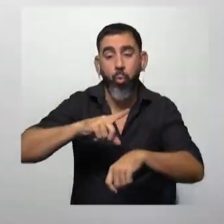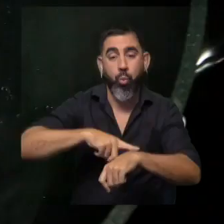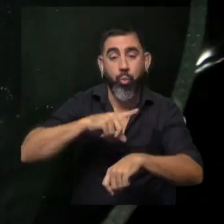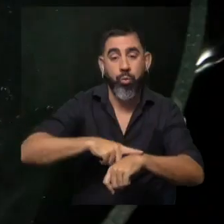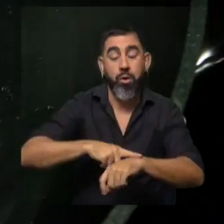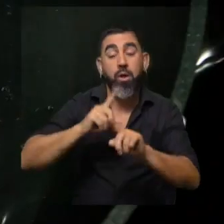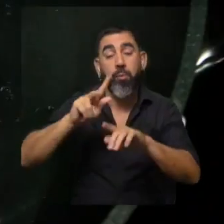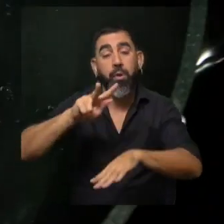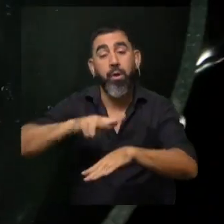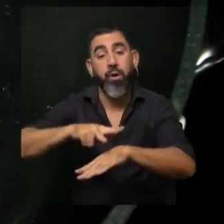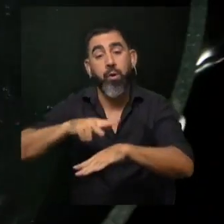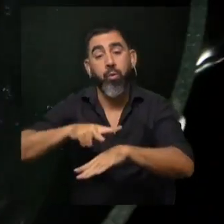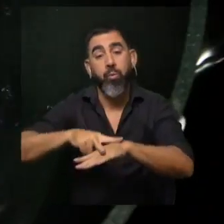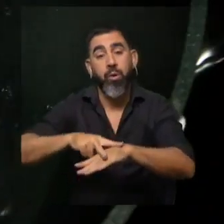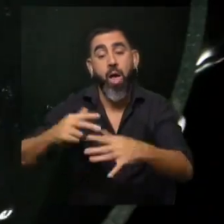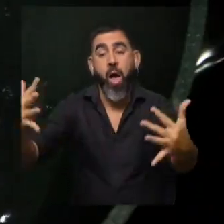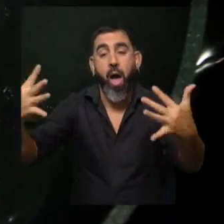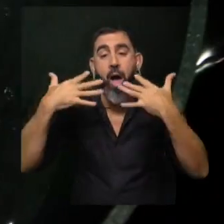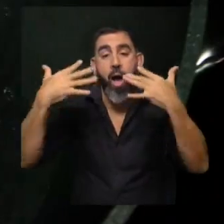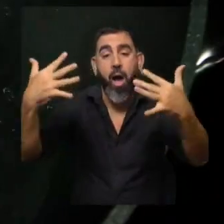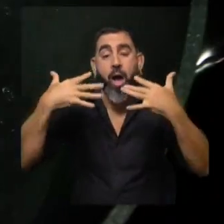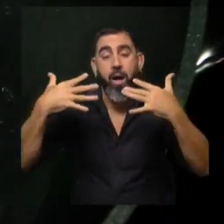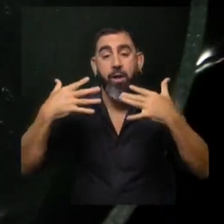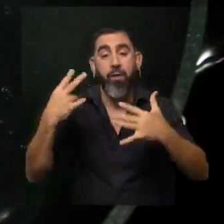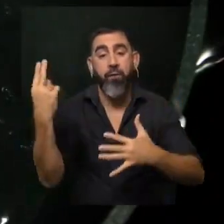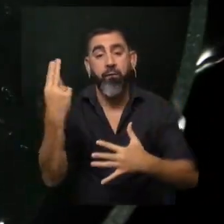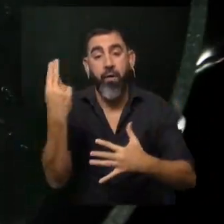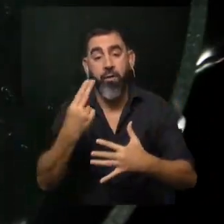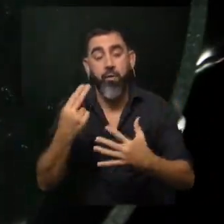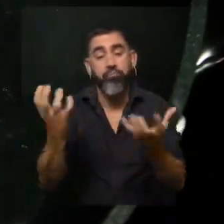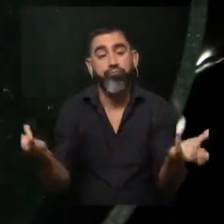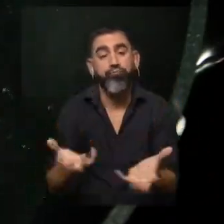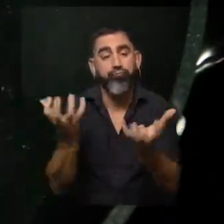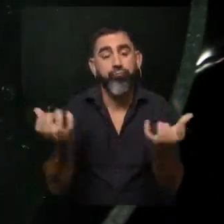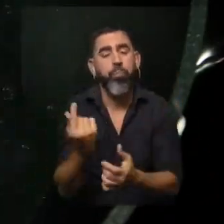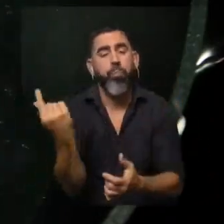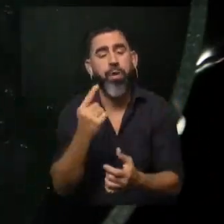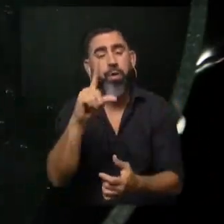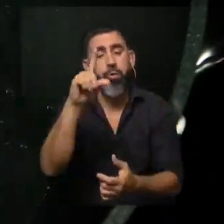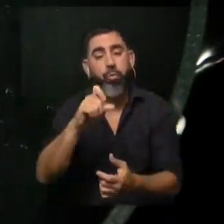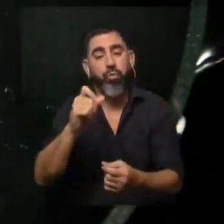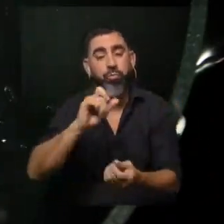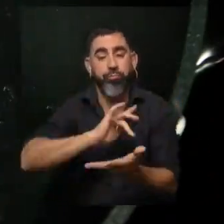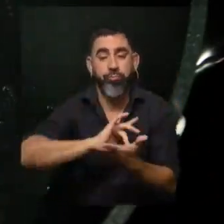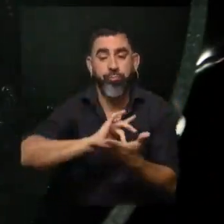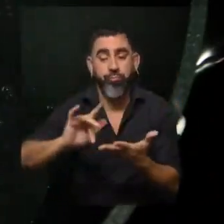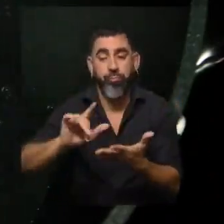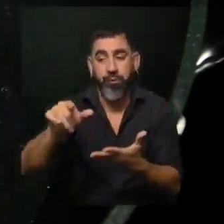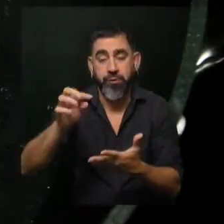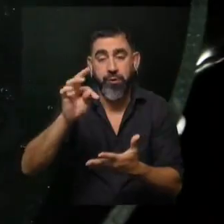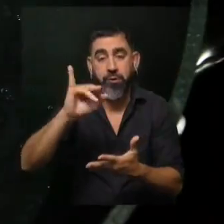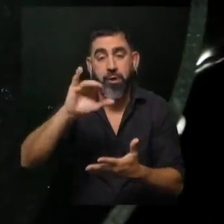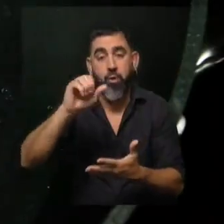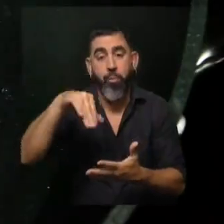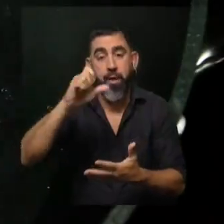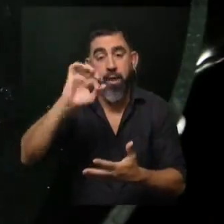de recomendar que se mantenga la ventilación en los cuartos de baño. Hervir el agua durante algunos minutos elimina los trialometanos,